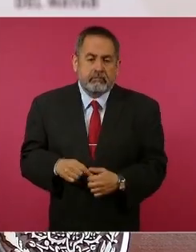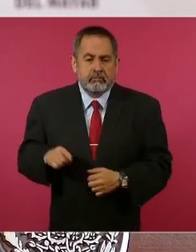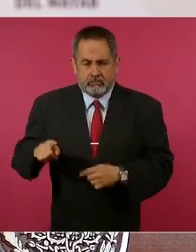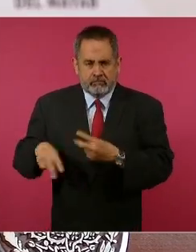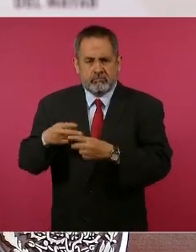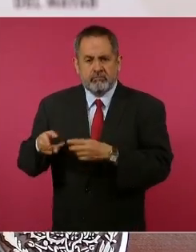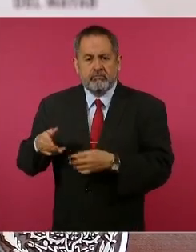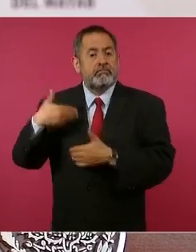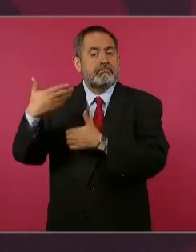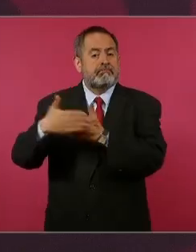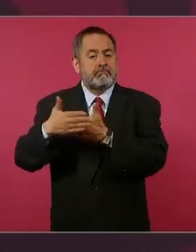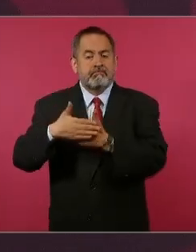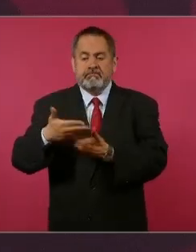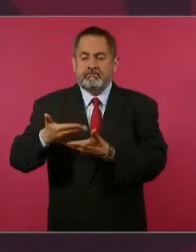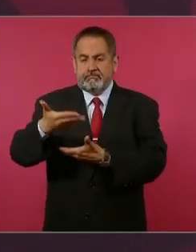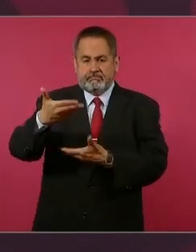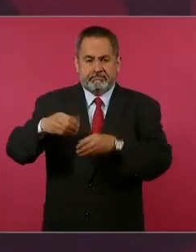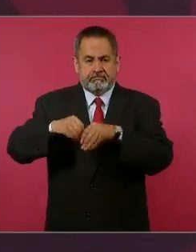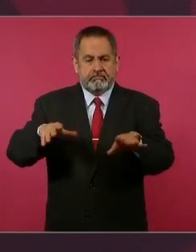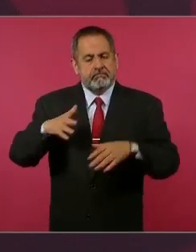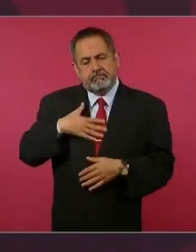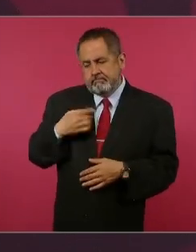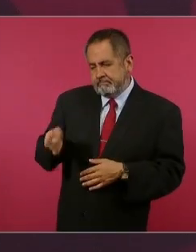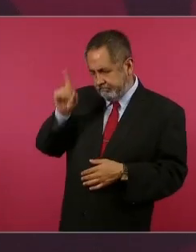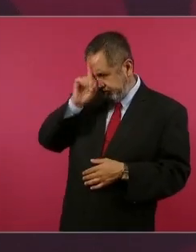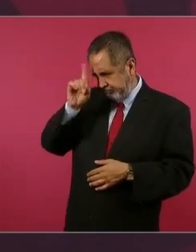van a sacar un documento, se los sugerí.